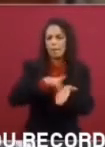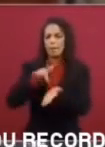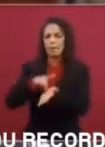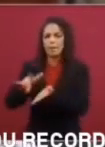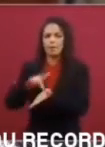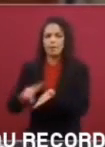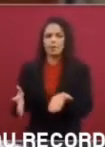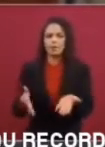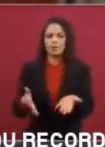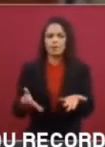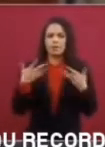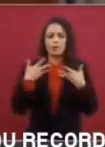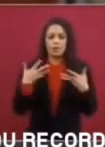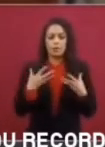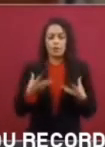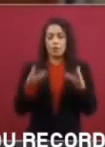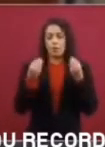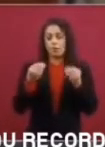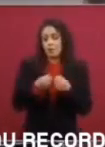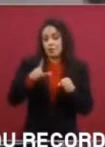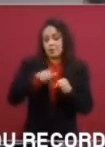tienen tantas deudas con la sociedad?